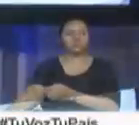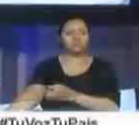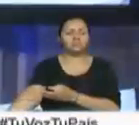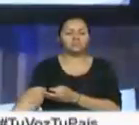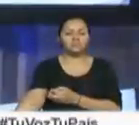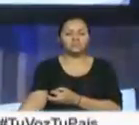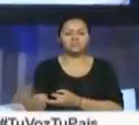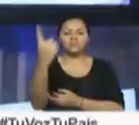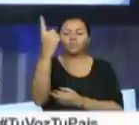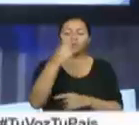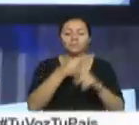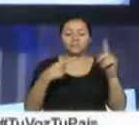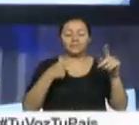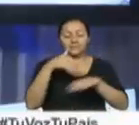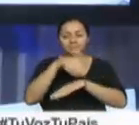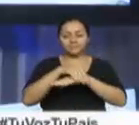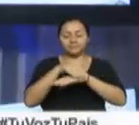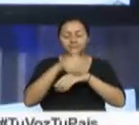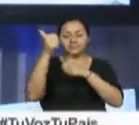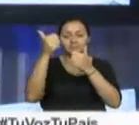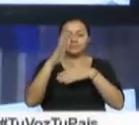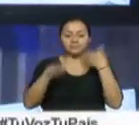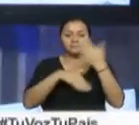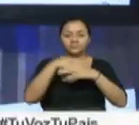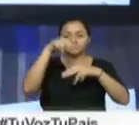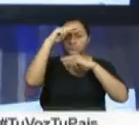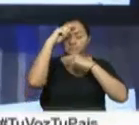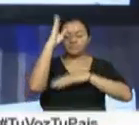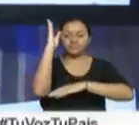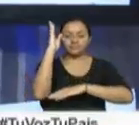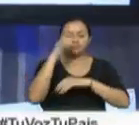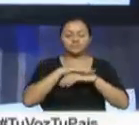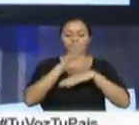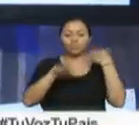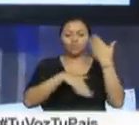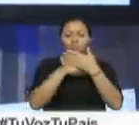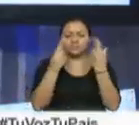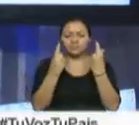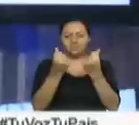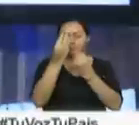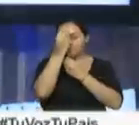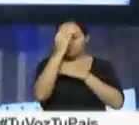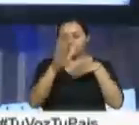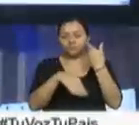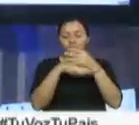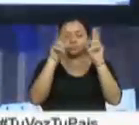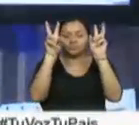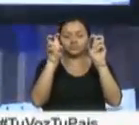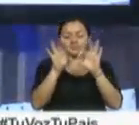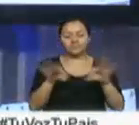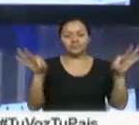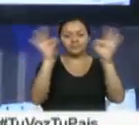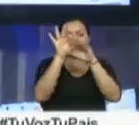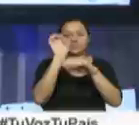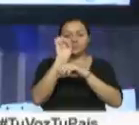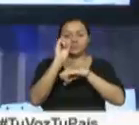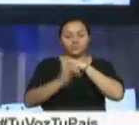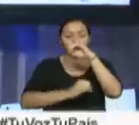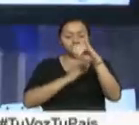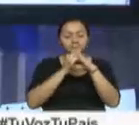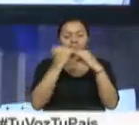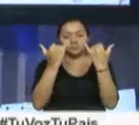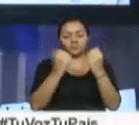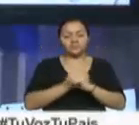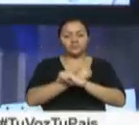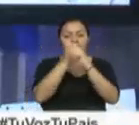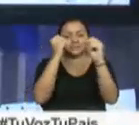Trece horas con 30 minutos. Bienvenidas y bienvenidos a la emisión central de Noticiero Ciudadano. Listos con los temas que hacen noticia en Ecuador y el mundo. Esta mañana